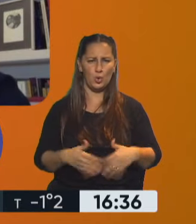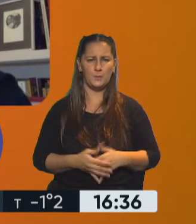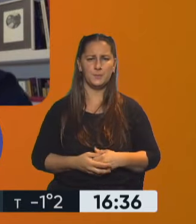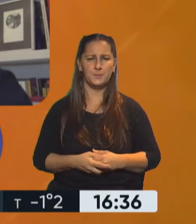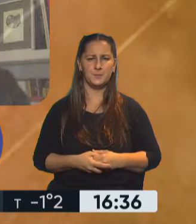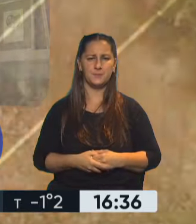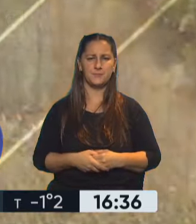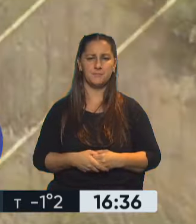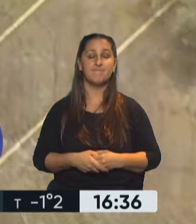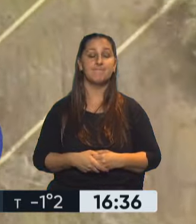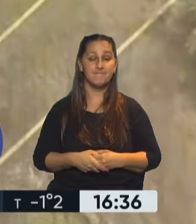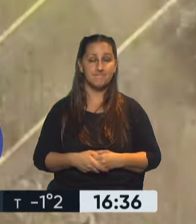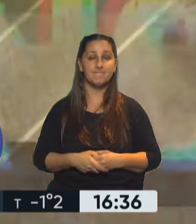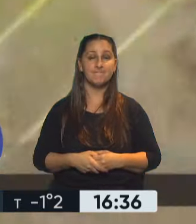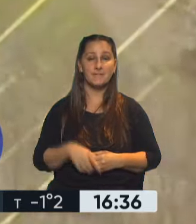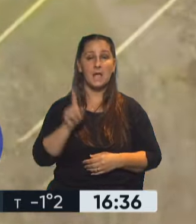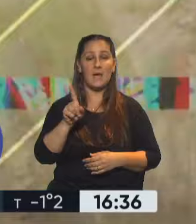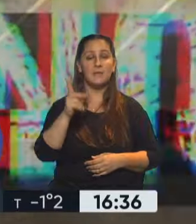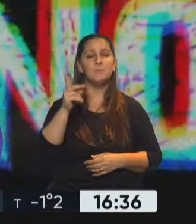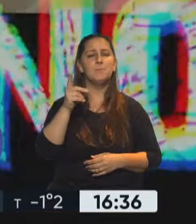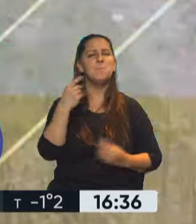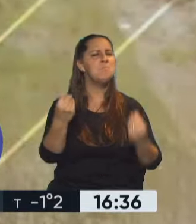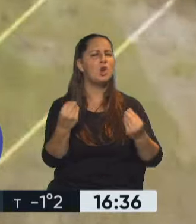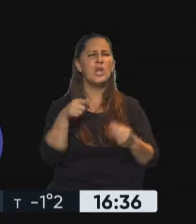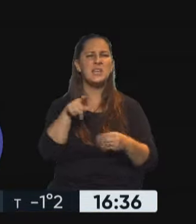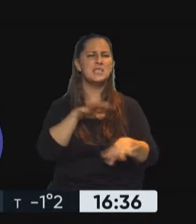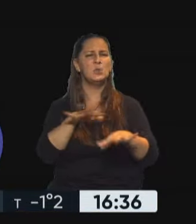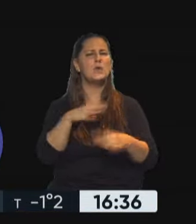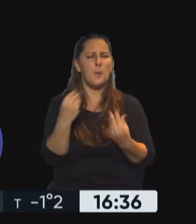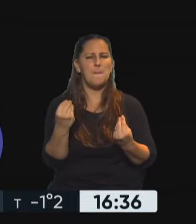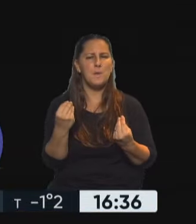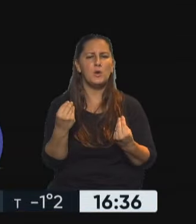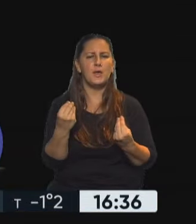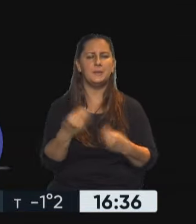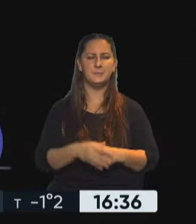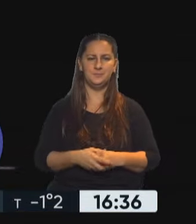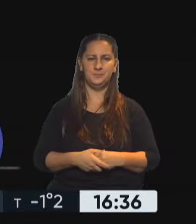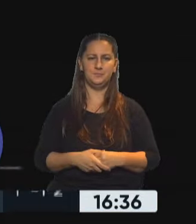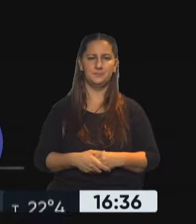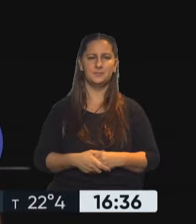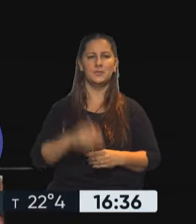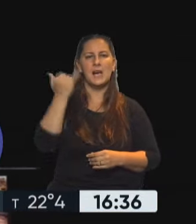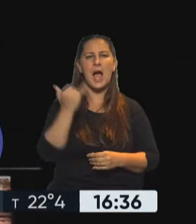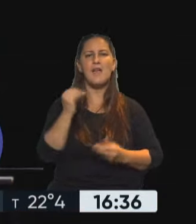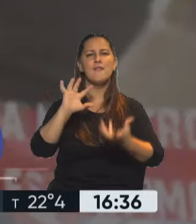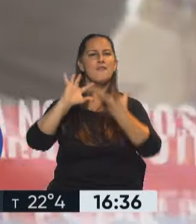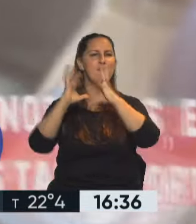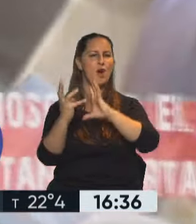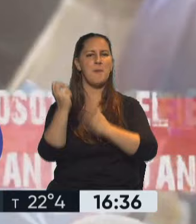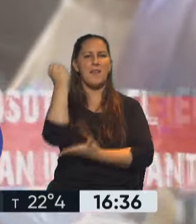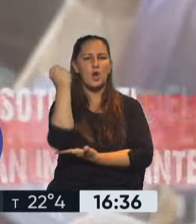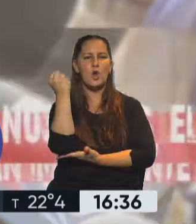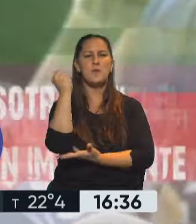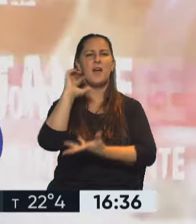eso hay que reconocer que eso ocurre porque hay de alguna manera modelos económicos y